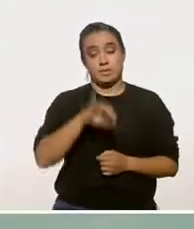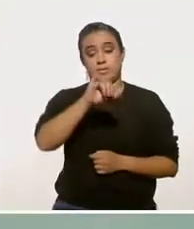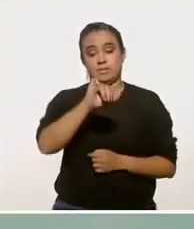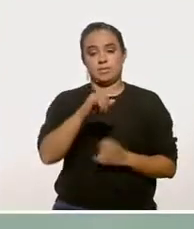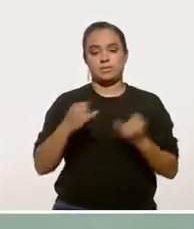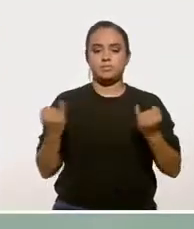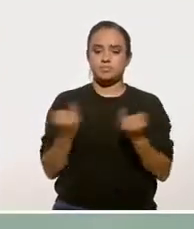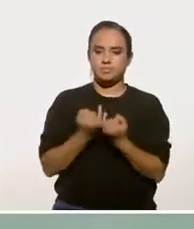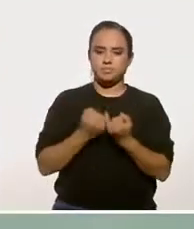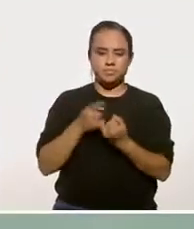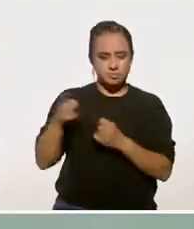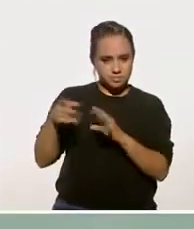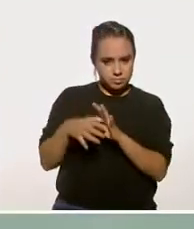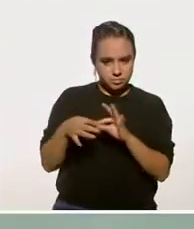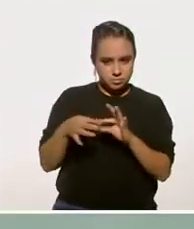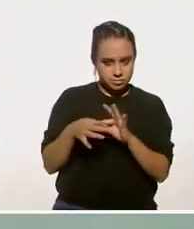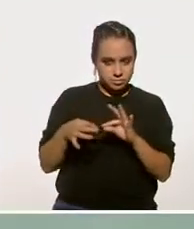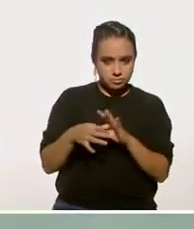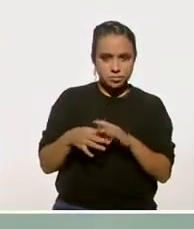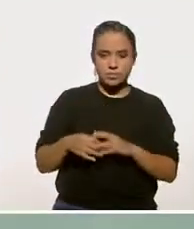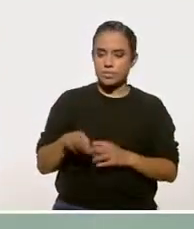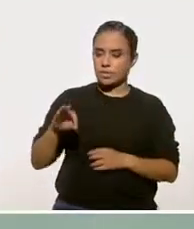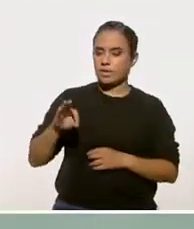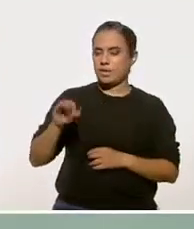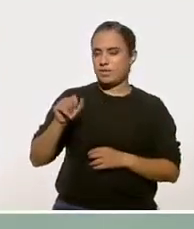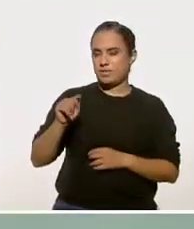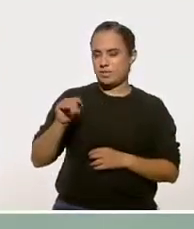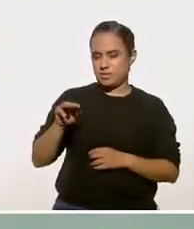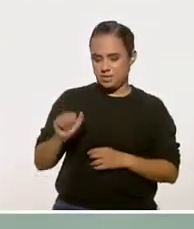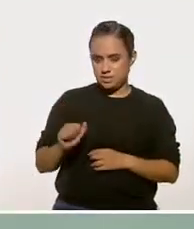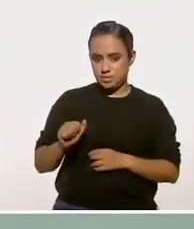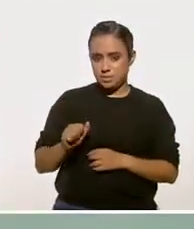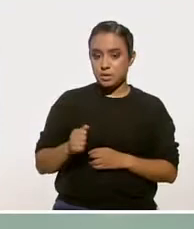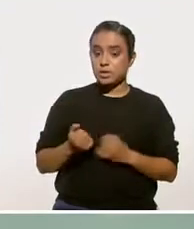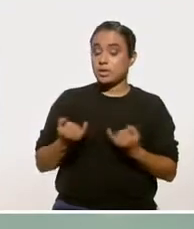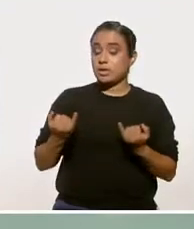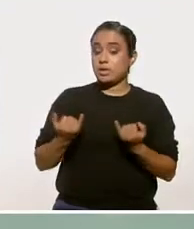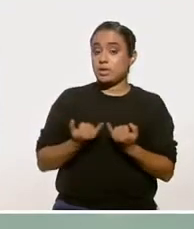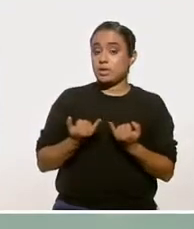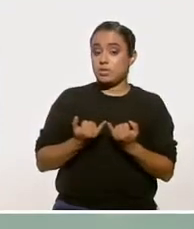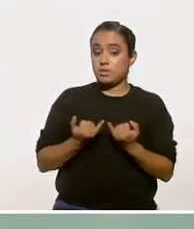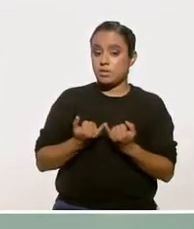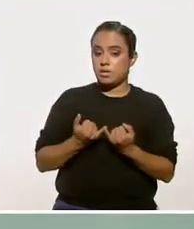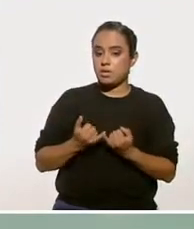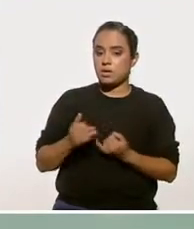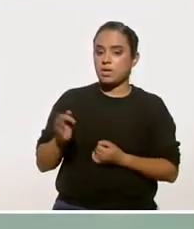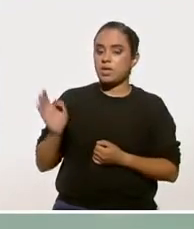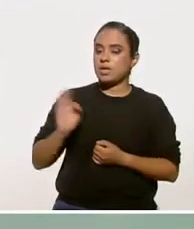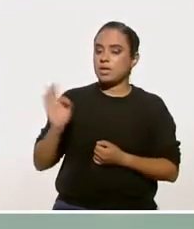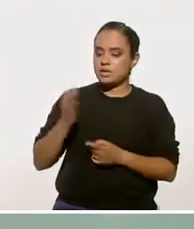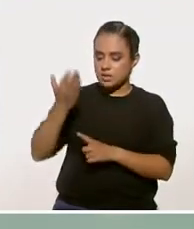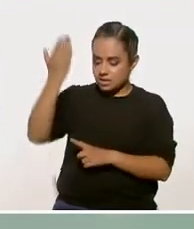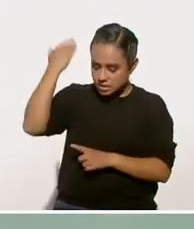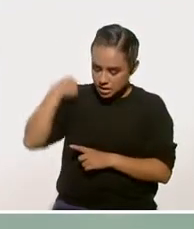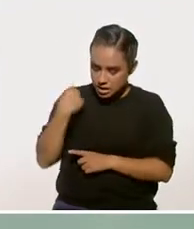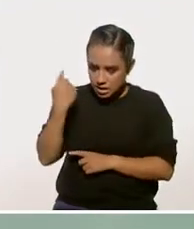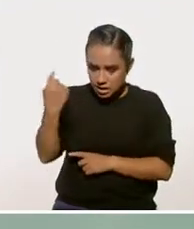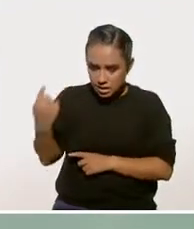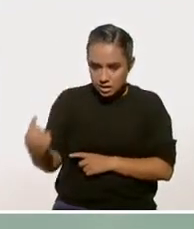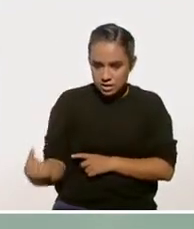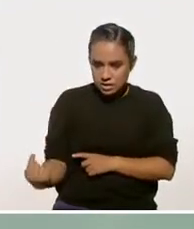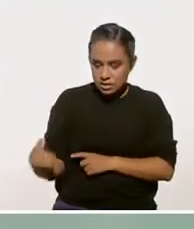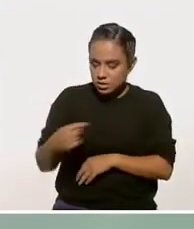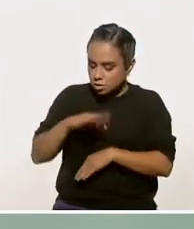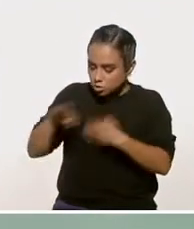supuesto, de lo que tú estás diciendo, ¿no, Fátima? Que dice que tal vez ella recibió cuando era pequeñita todas